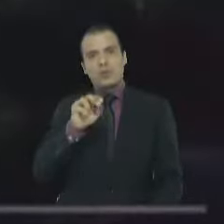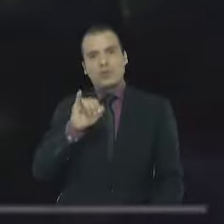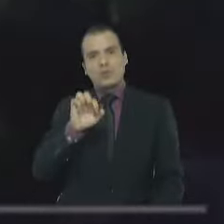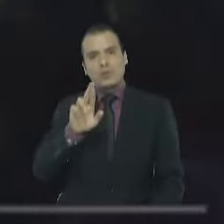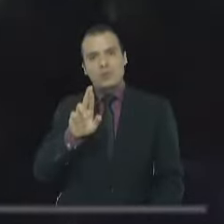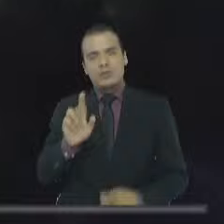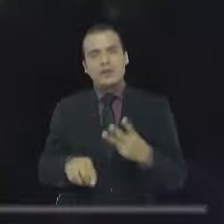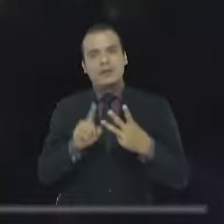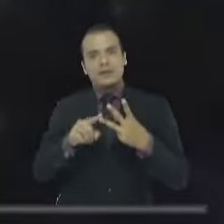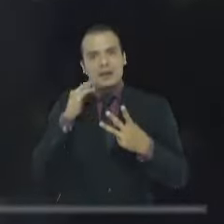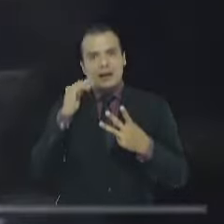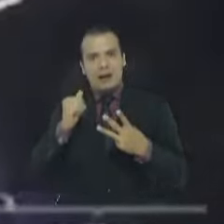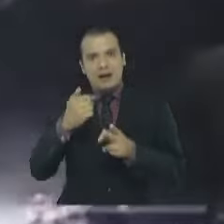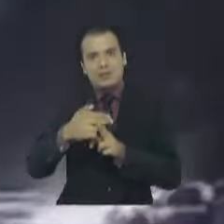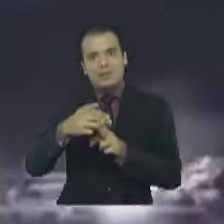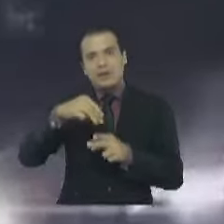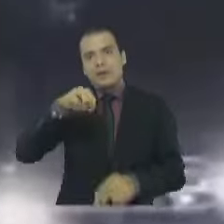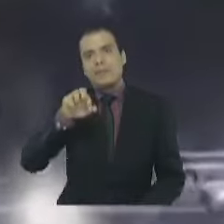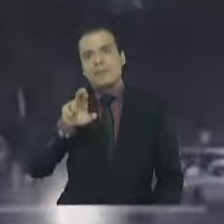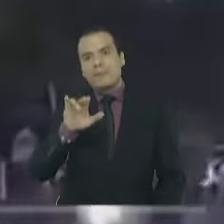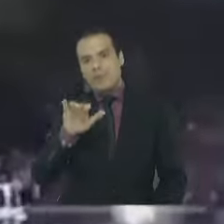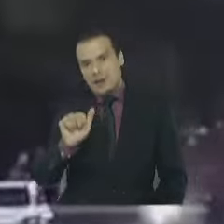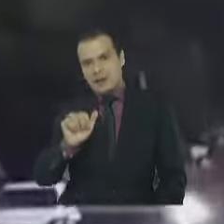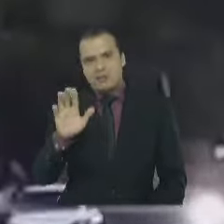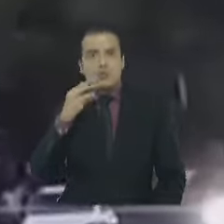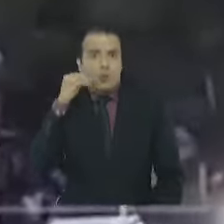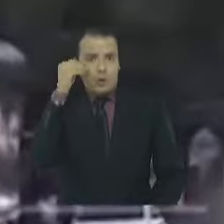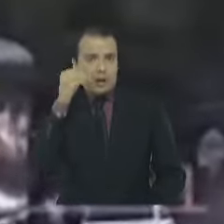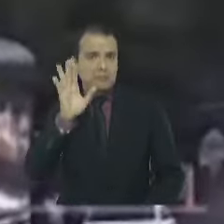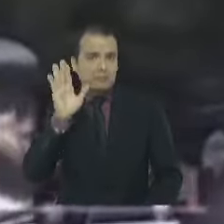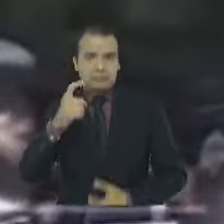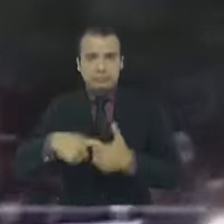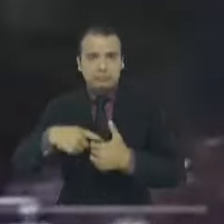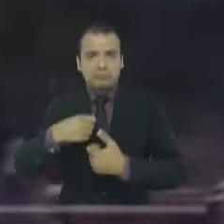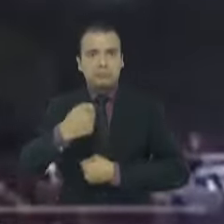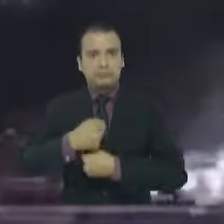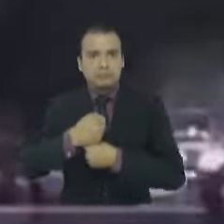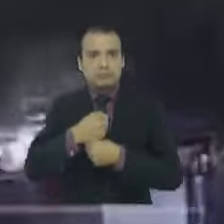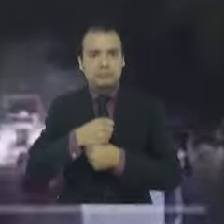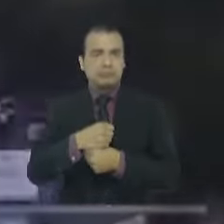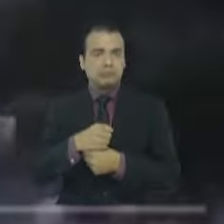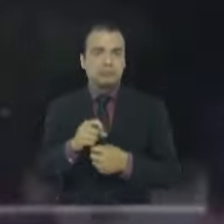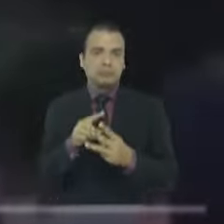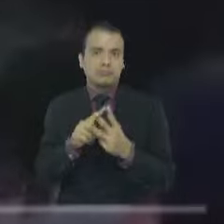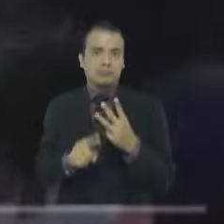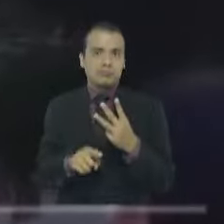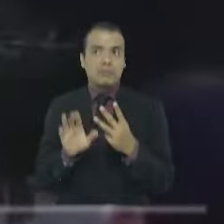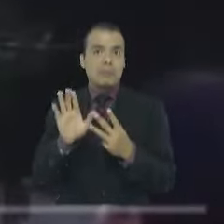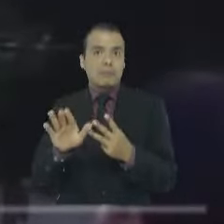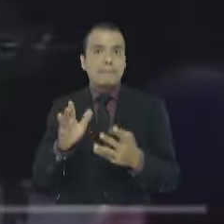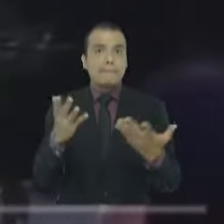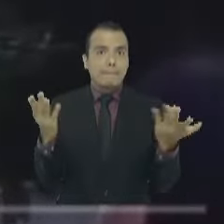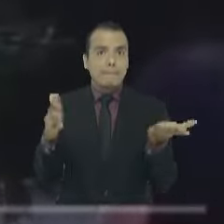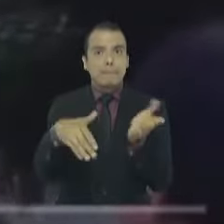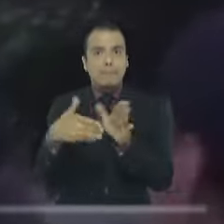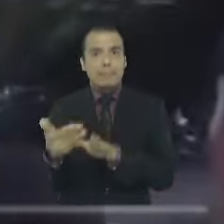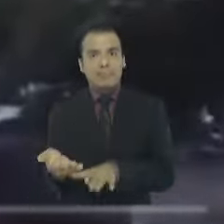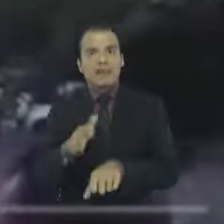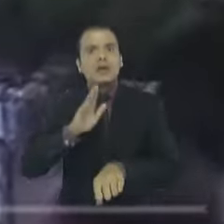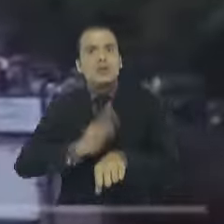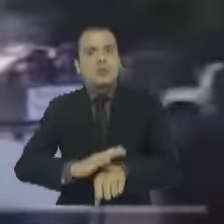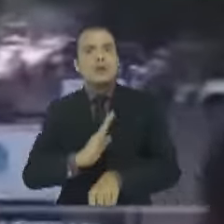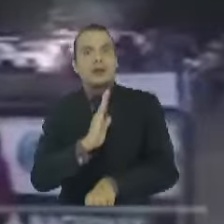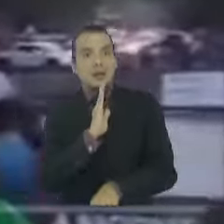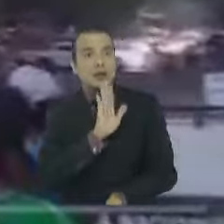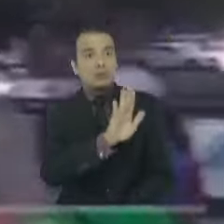autoridades colombianas anunciaron una recompensa de 50 millones de pesos por información que conduzca a la captura de los responsables del atentado.